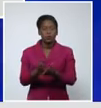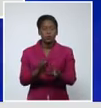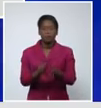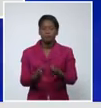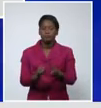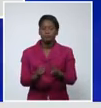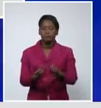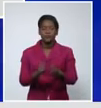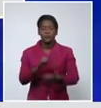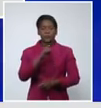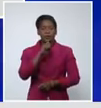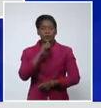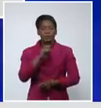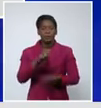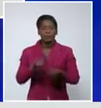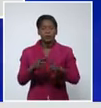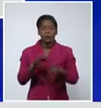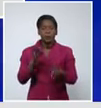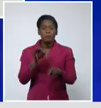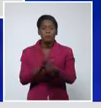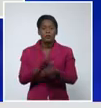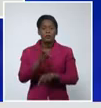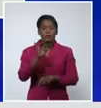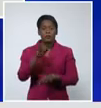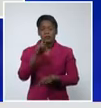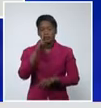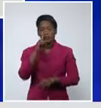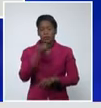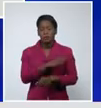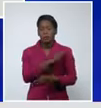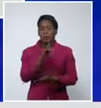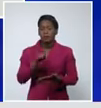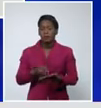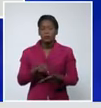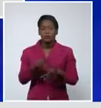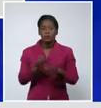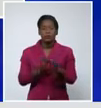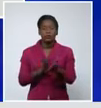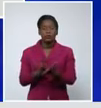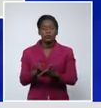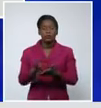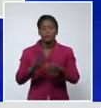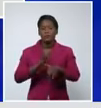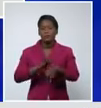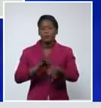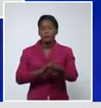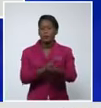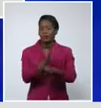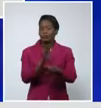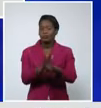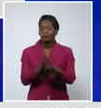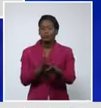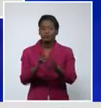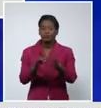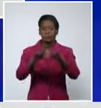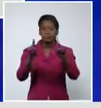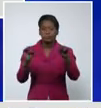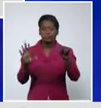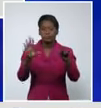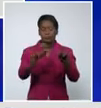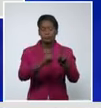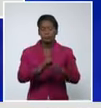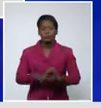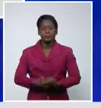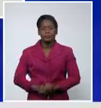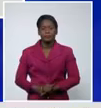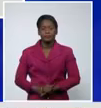comportamiento del 15 de noviembre a la fecha pues traduce la complejidad epidemiológica de nuestro país. En